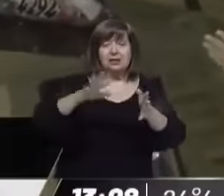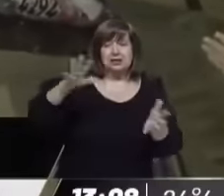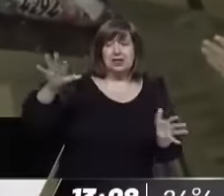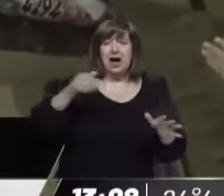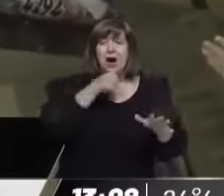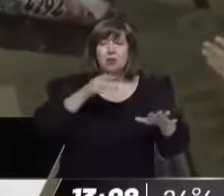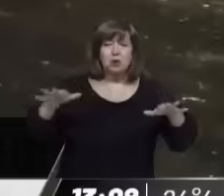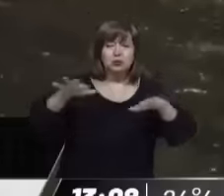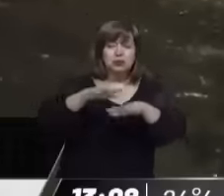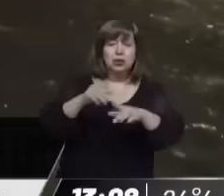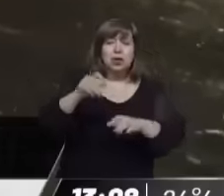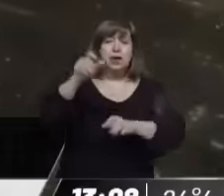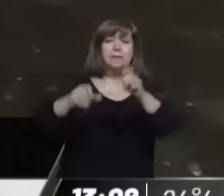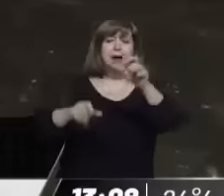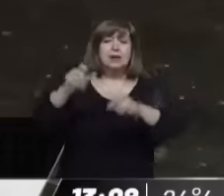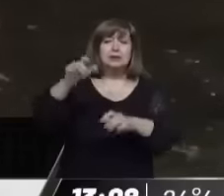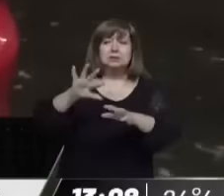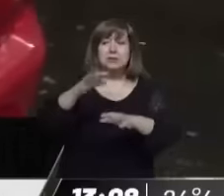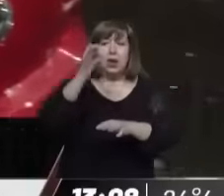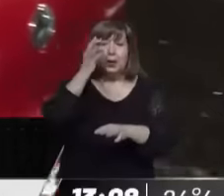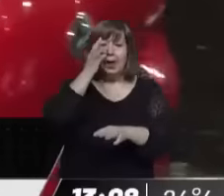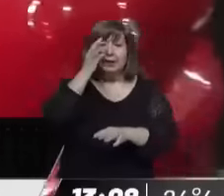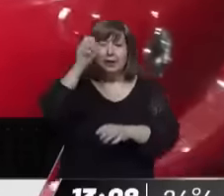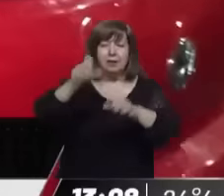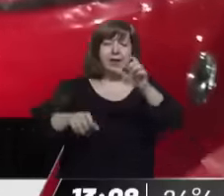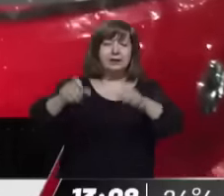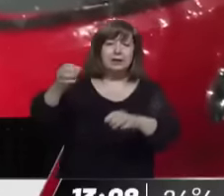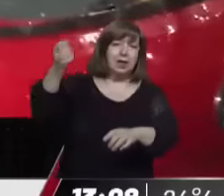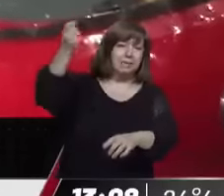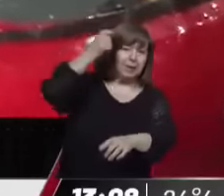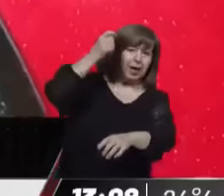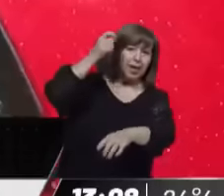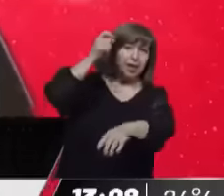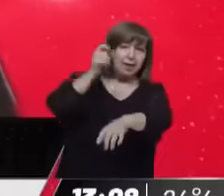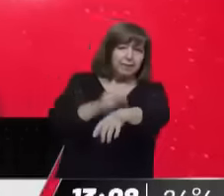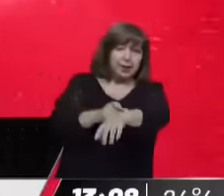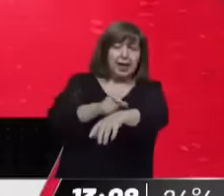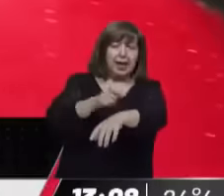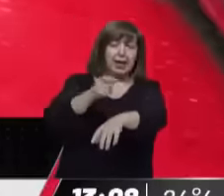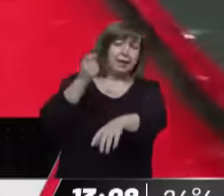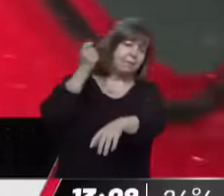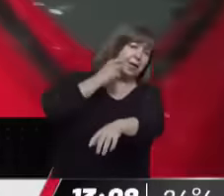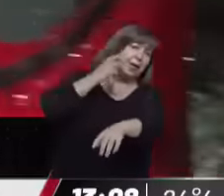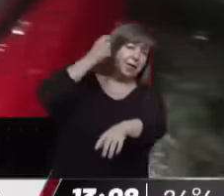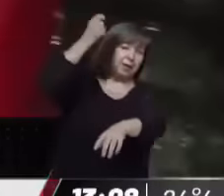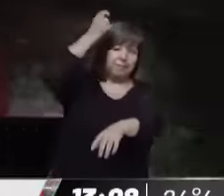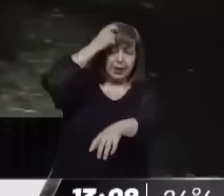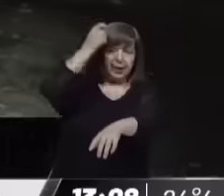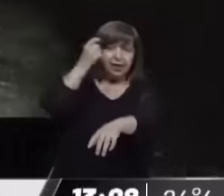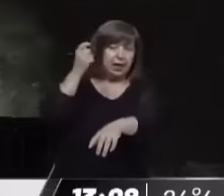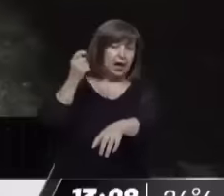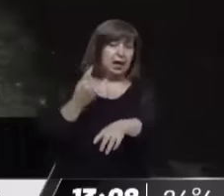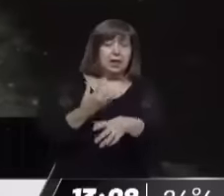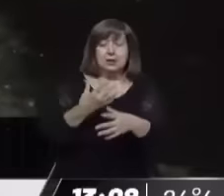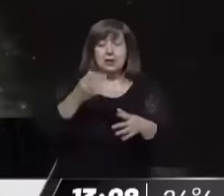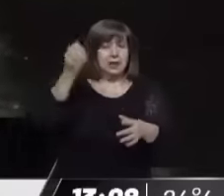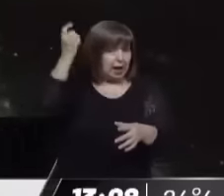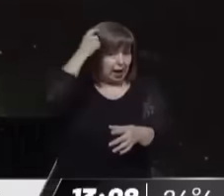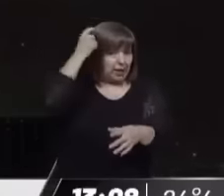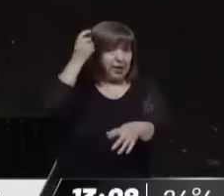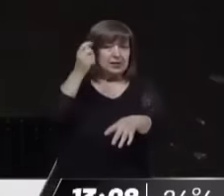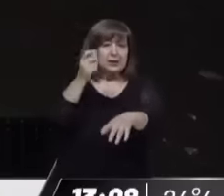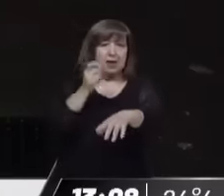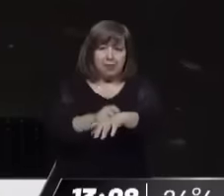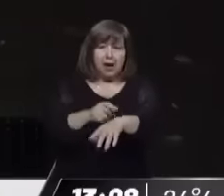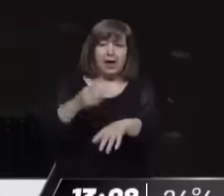recibieron heridas a causa, literalmente, podemos decir, entre comillas, del piedrazo que dio o en sus cabezas, o en